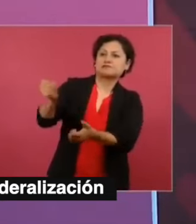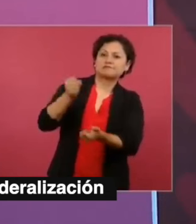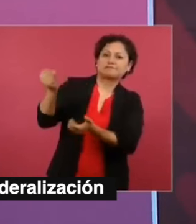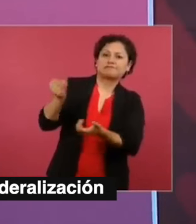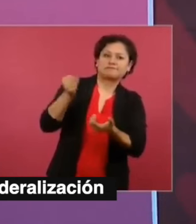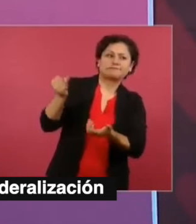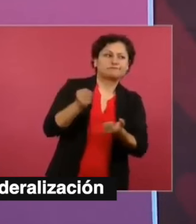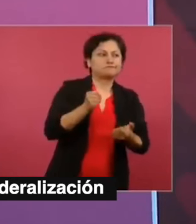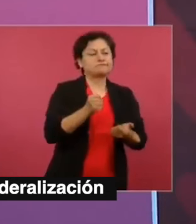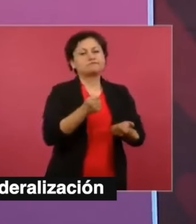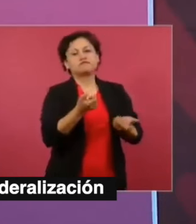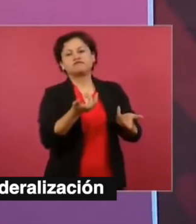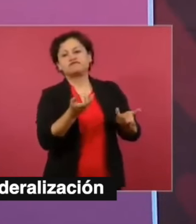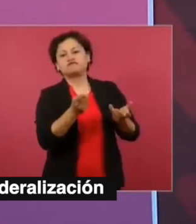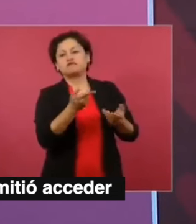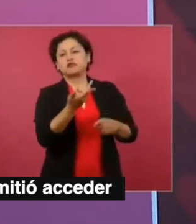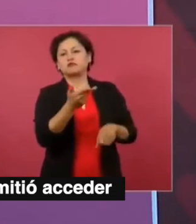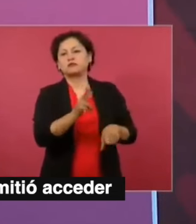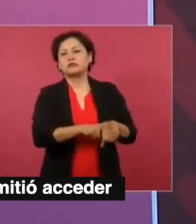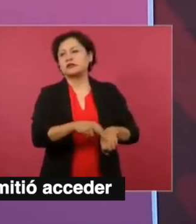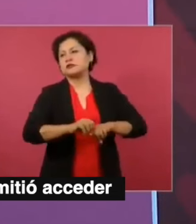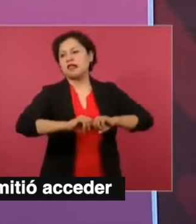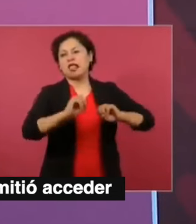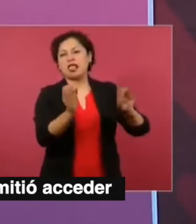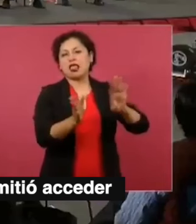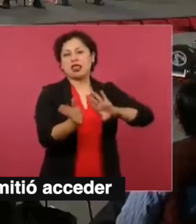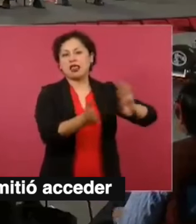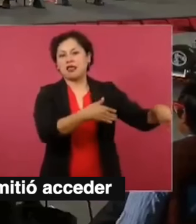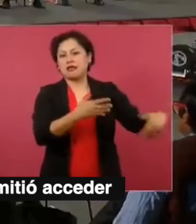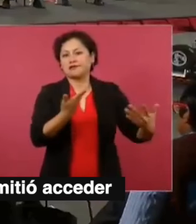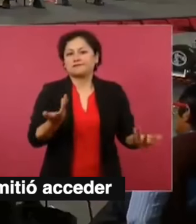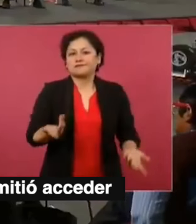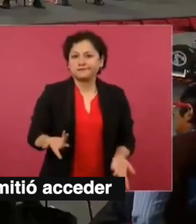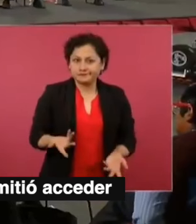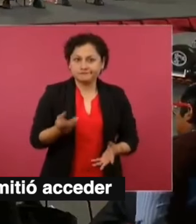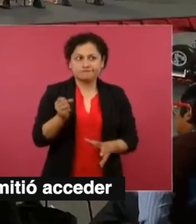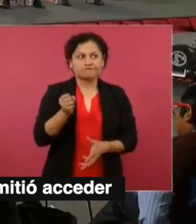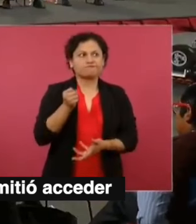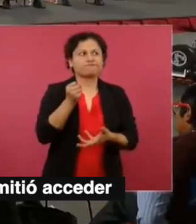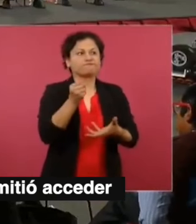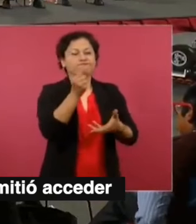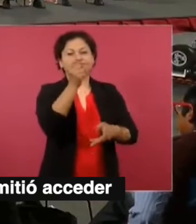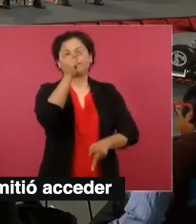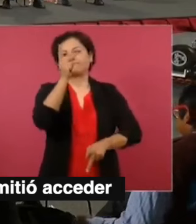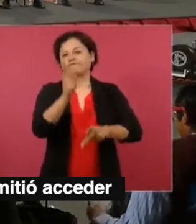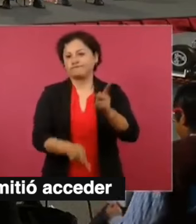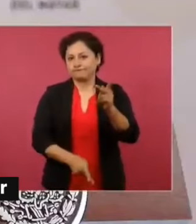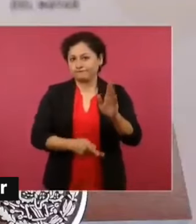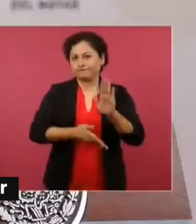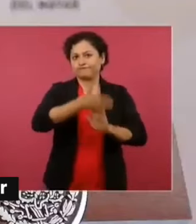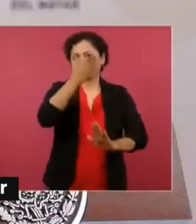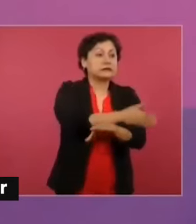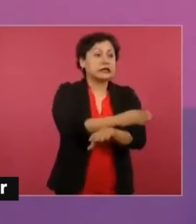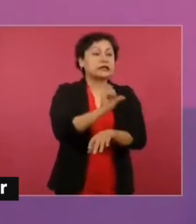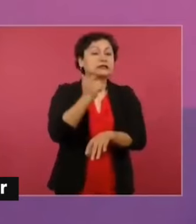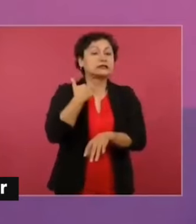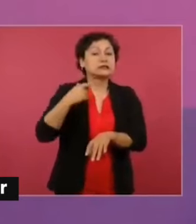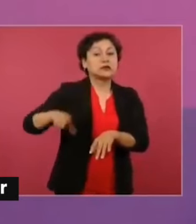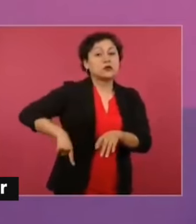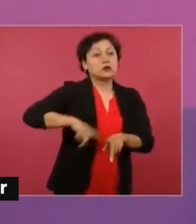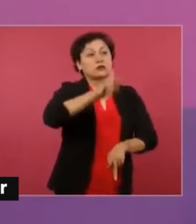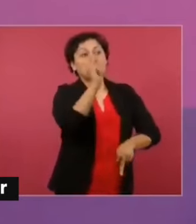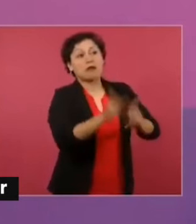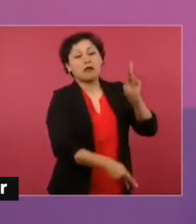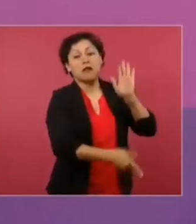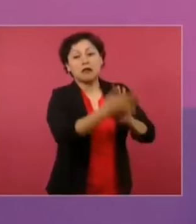pusieron en operación gracias a la federalización del sistema de salud al modelo IMSS-Bienestar, lo cual permitió acceder a recursos del Fondo de